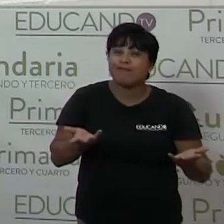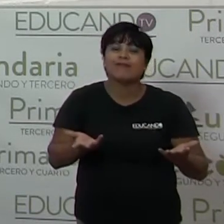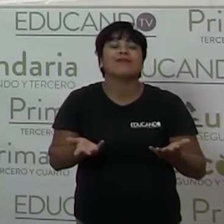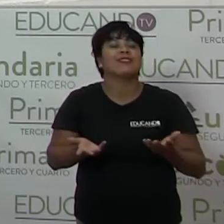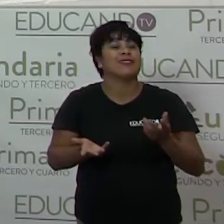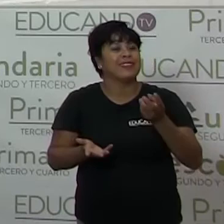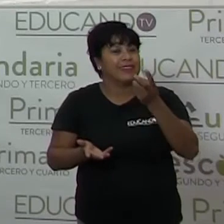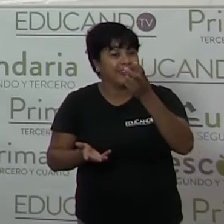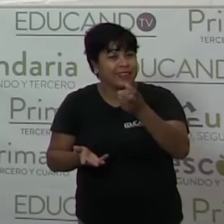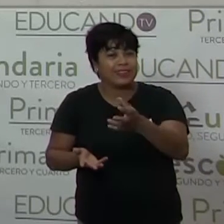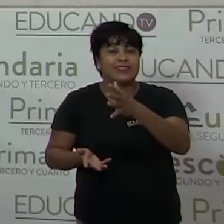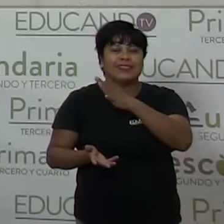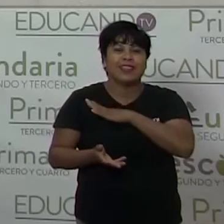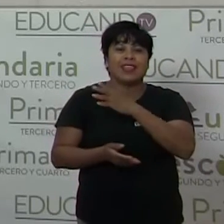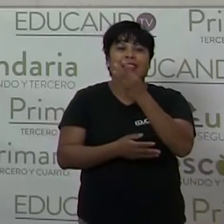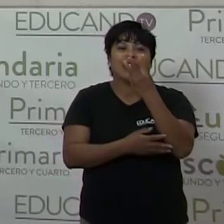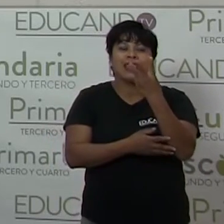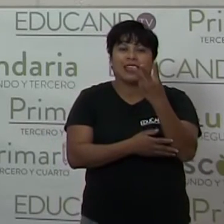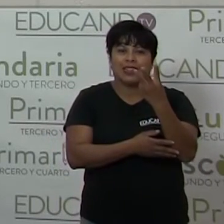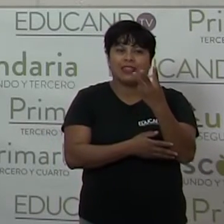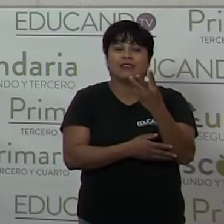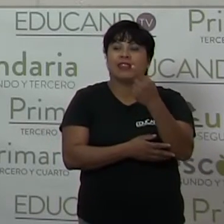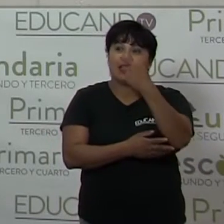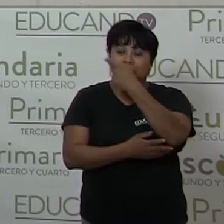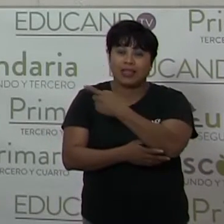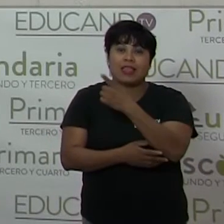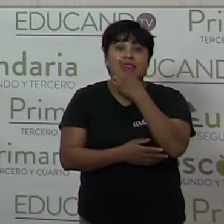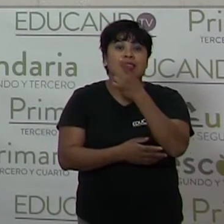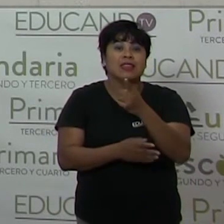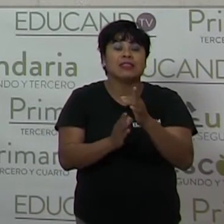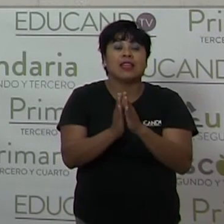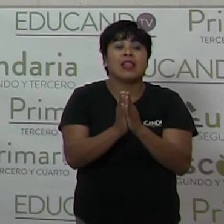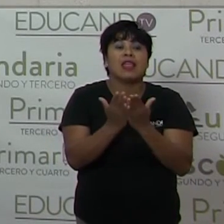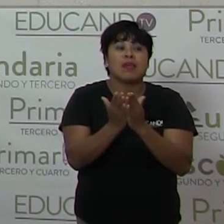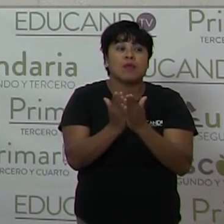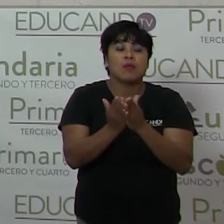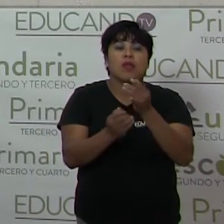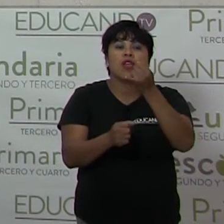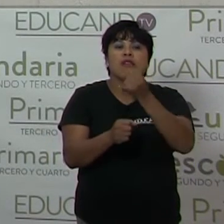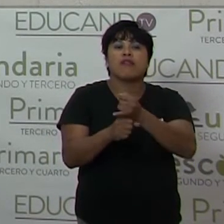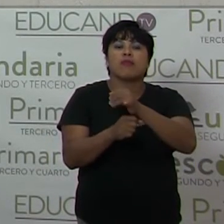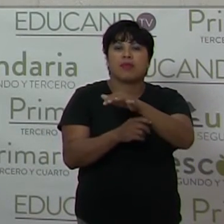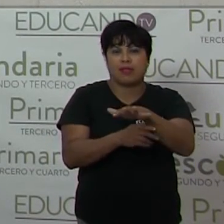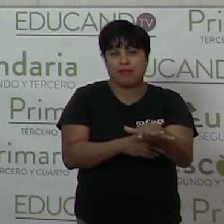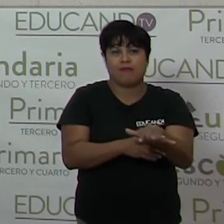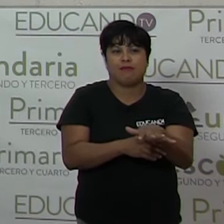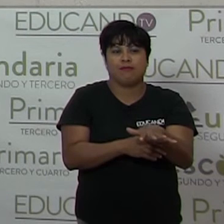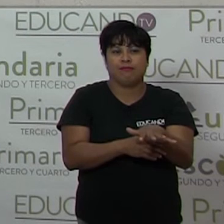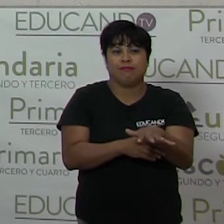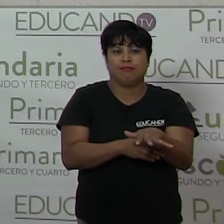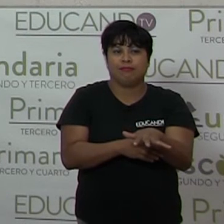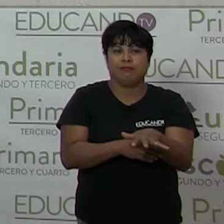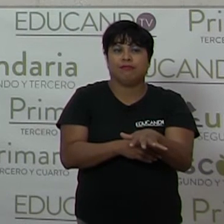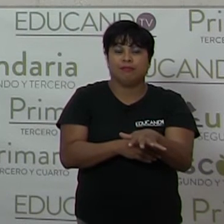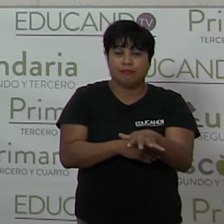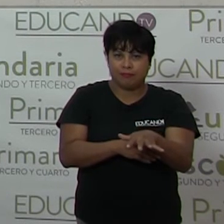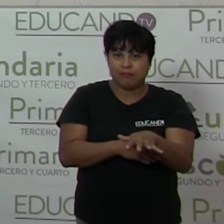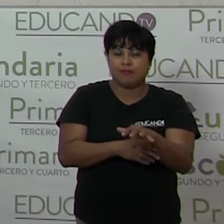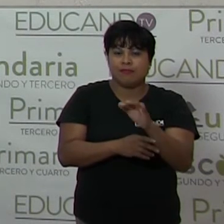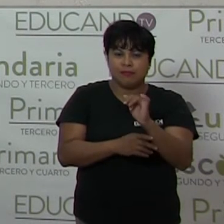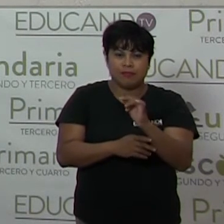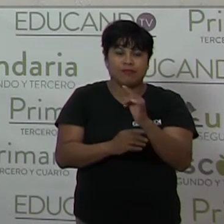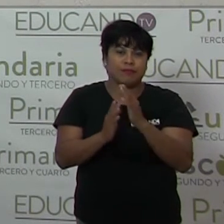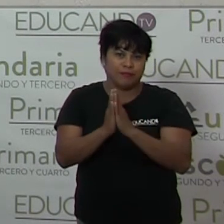así es 3 y aquí dice libros informativos vamos a nuestra